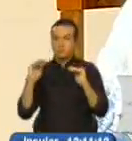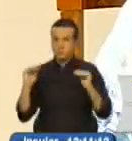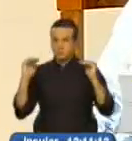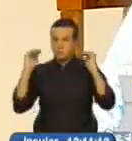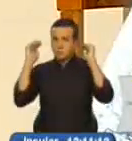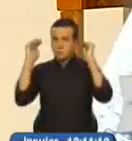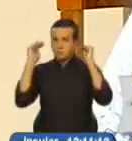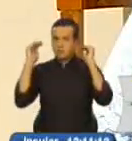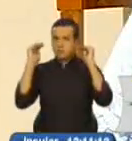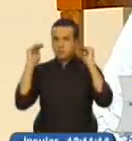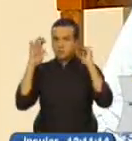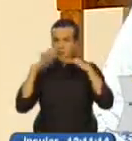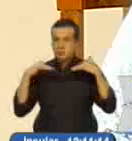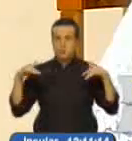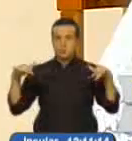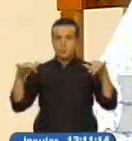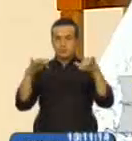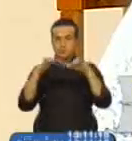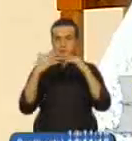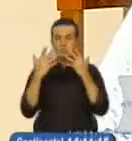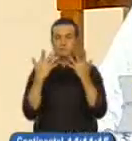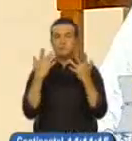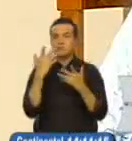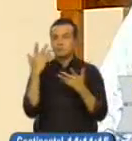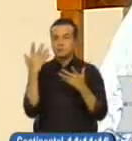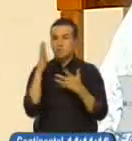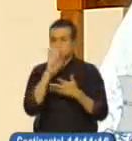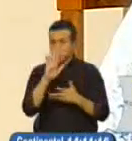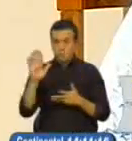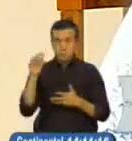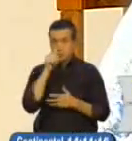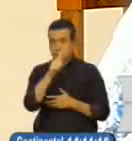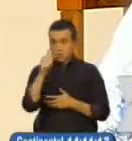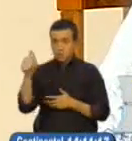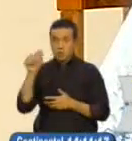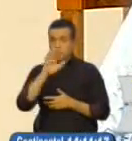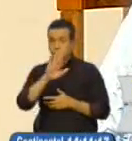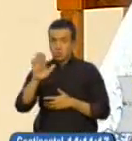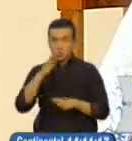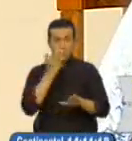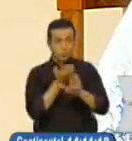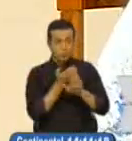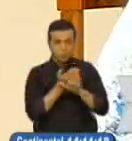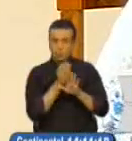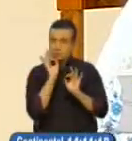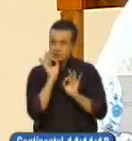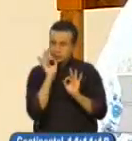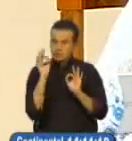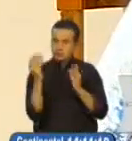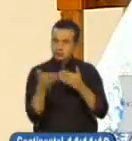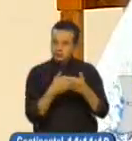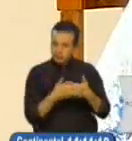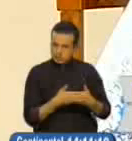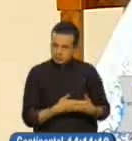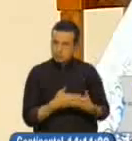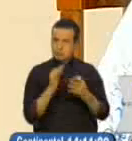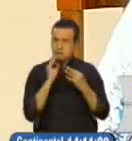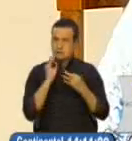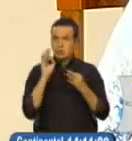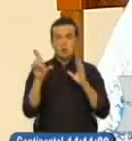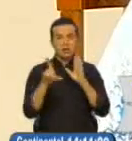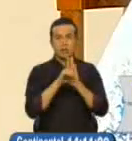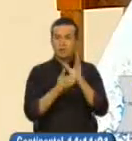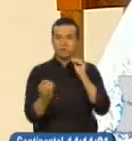de toda esta zona para recoger de ellos los mejores aportes y enriquecer esta